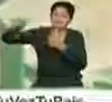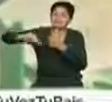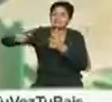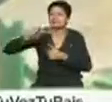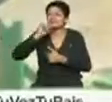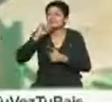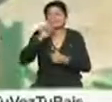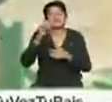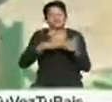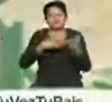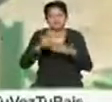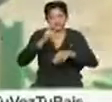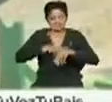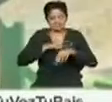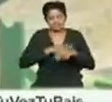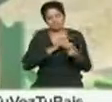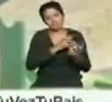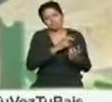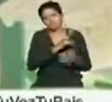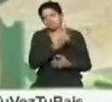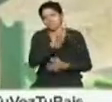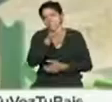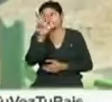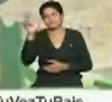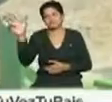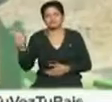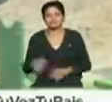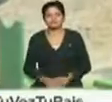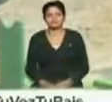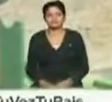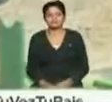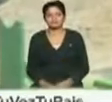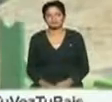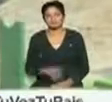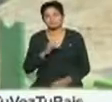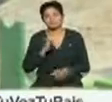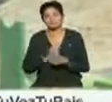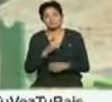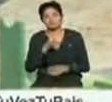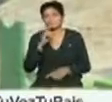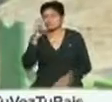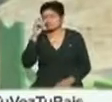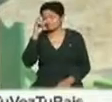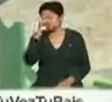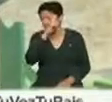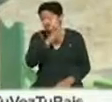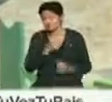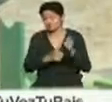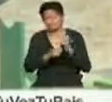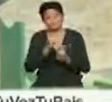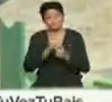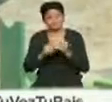suroccidental. Las cosas se pondrán muy difíciles para la población. Es lo que vemos venir.